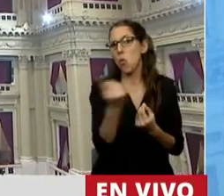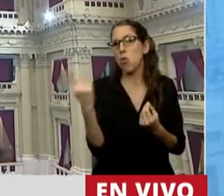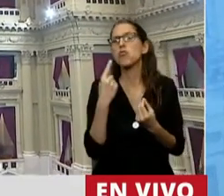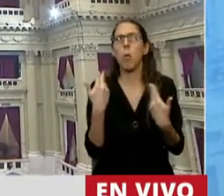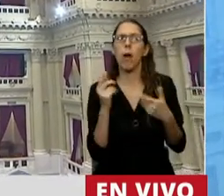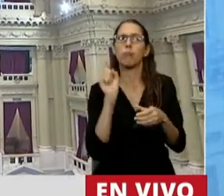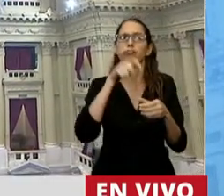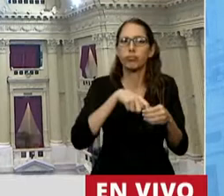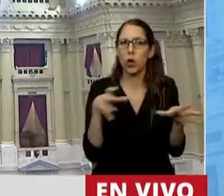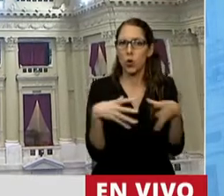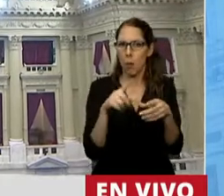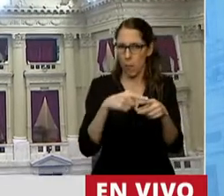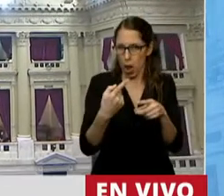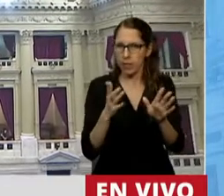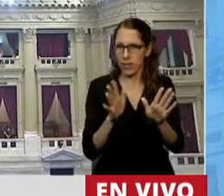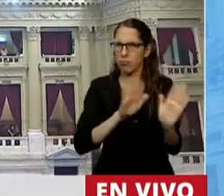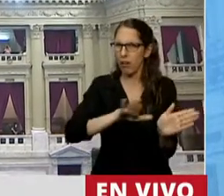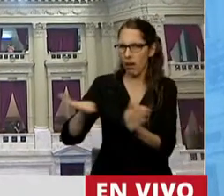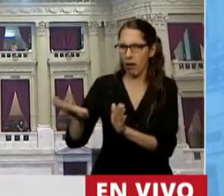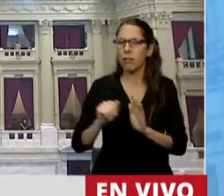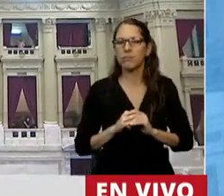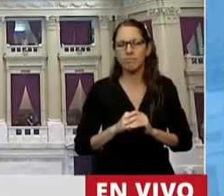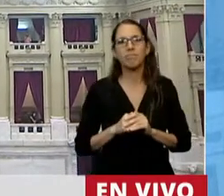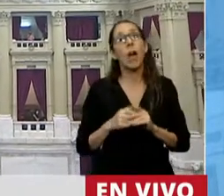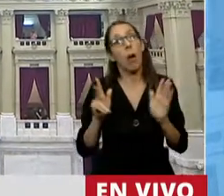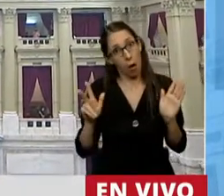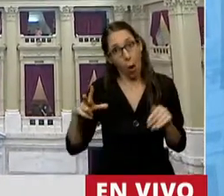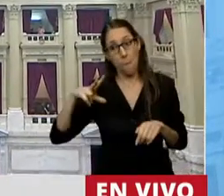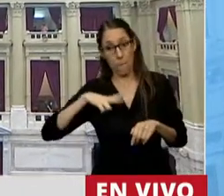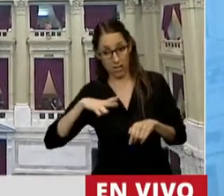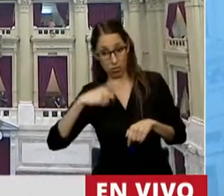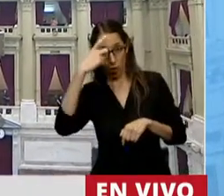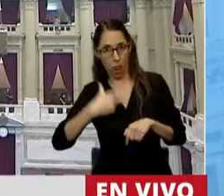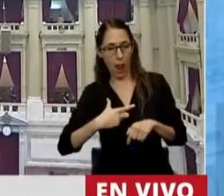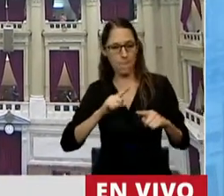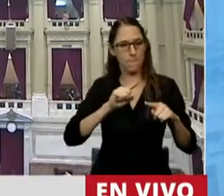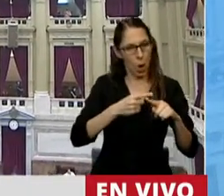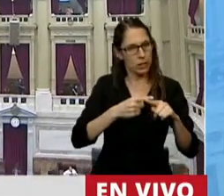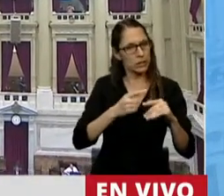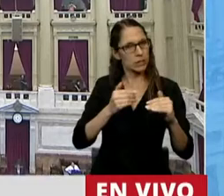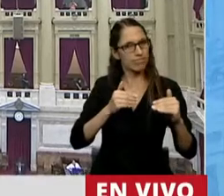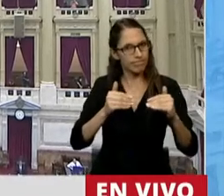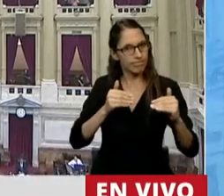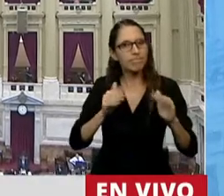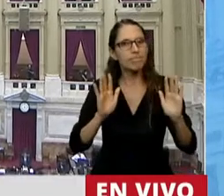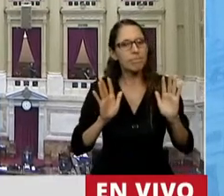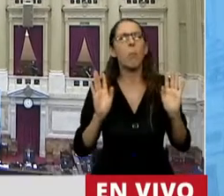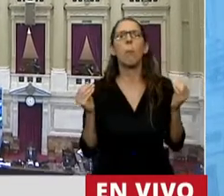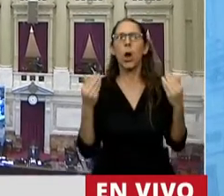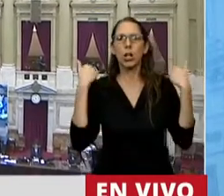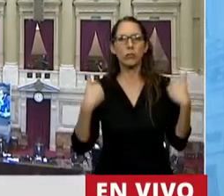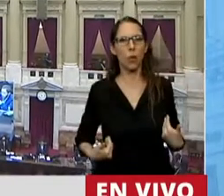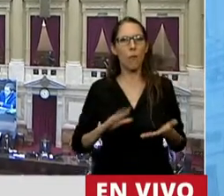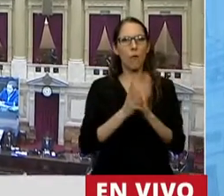partidos políticos. Le decía que lo personal es político y mire, por mi orientación